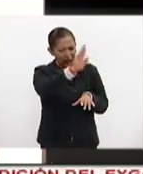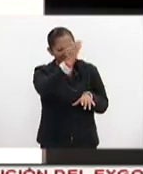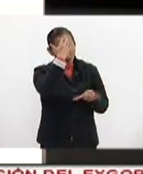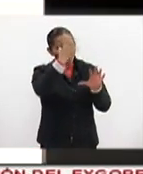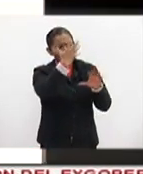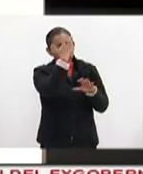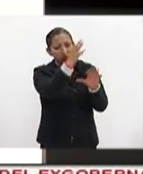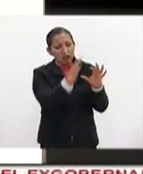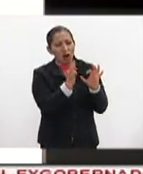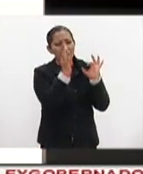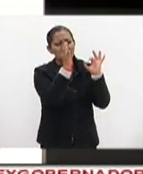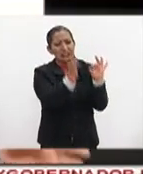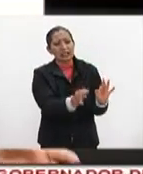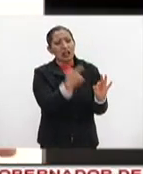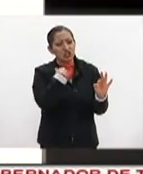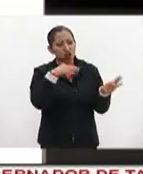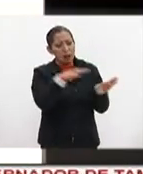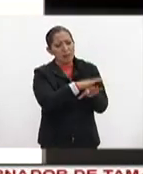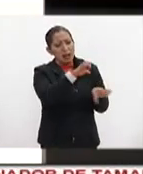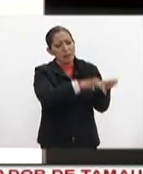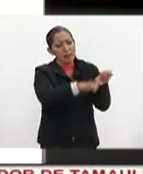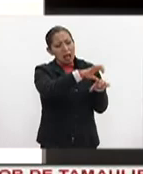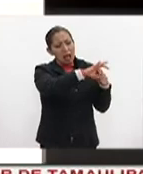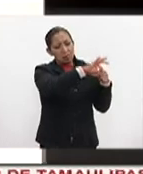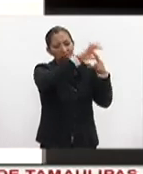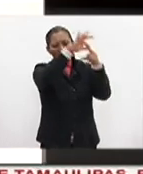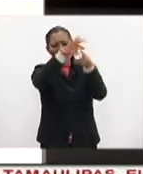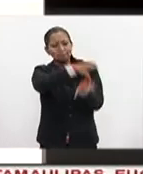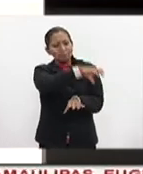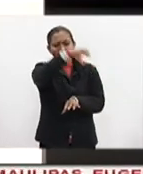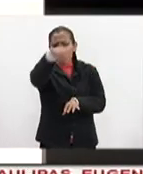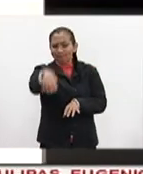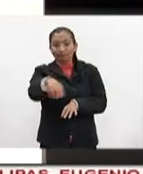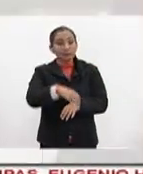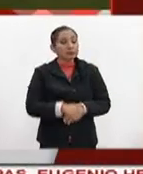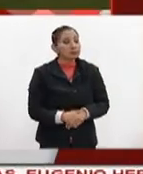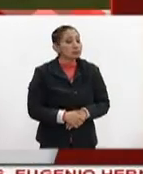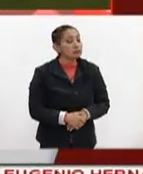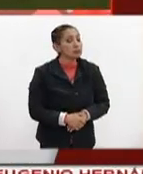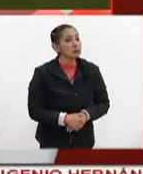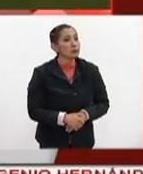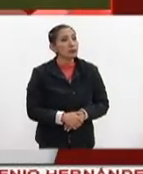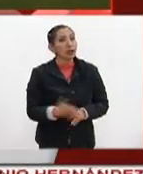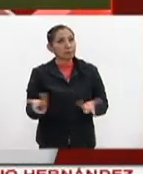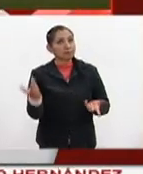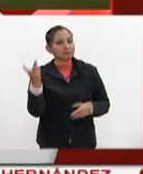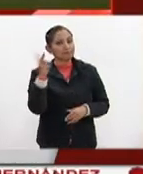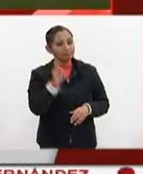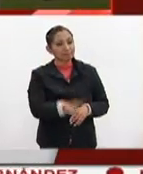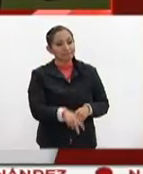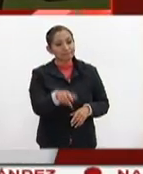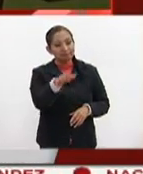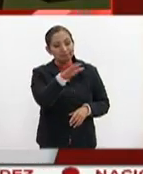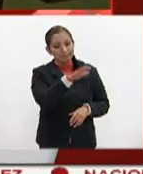reconocer oficialmente y además voy a cambiar la embajada. En realidad,